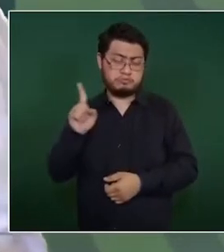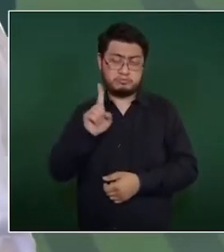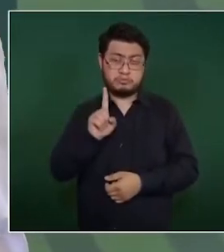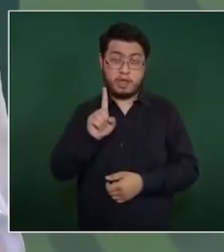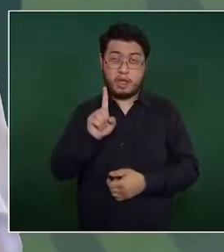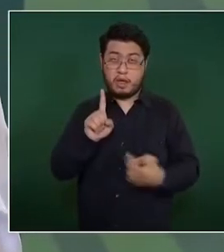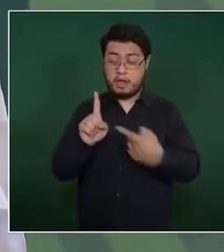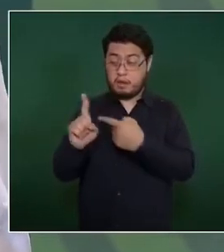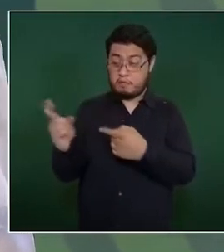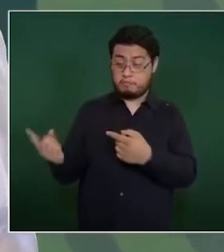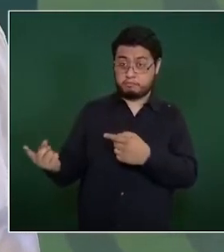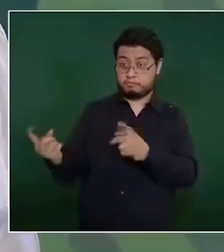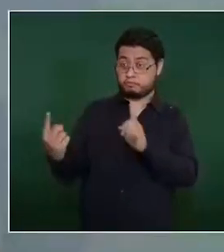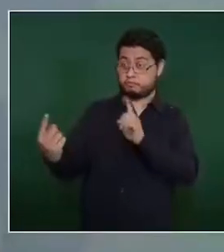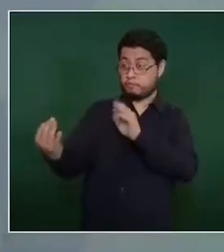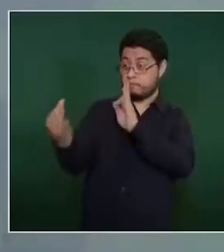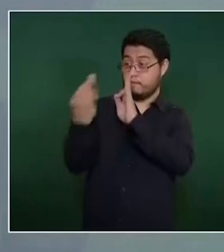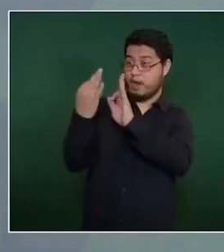contra mía.